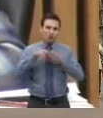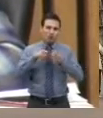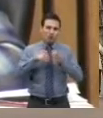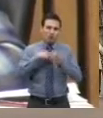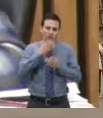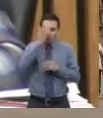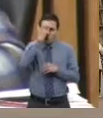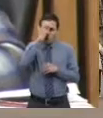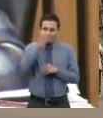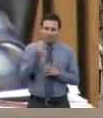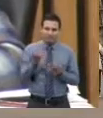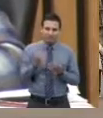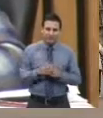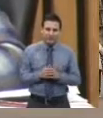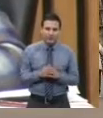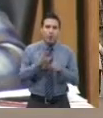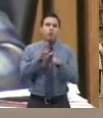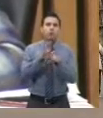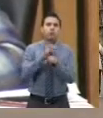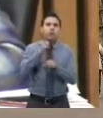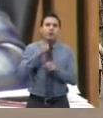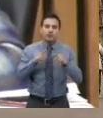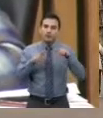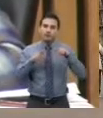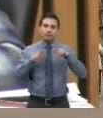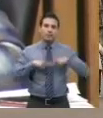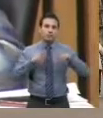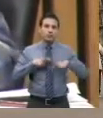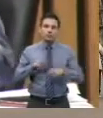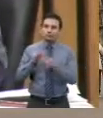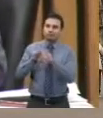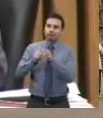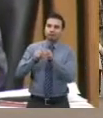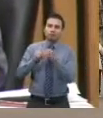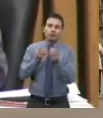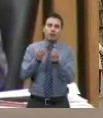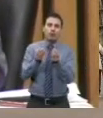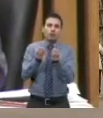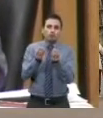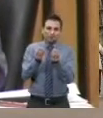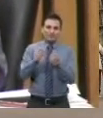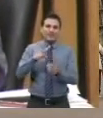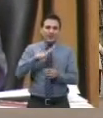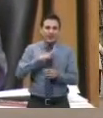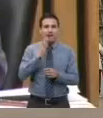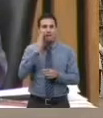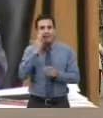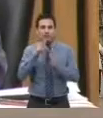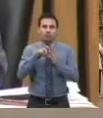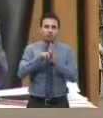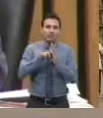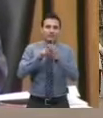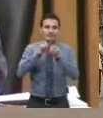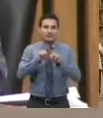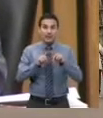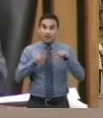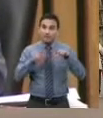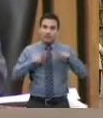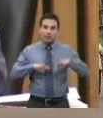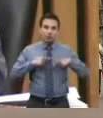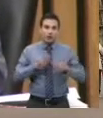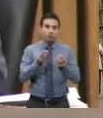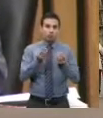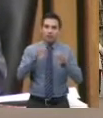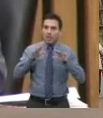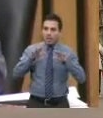social, básicamente, por el número de seguidores que ostentan dentro de las redes sociales. Resultan ser un atractivo extraordinario para